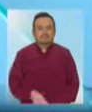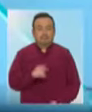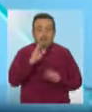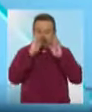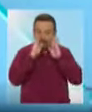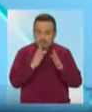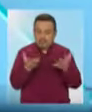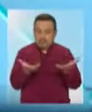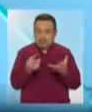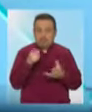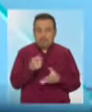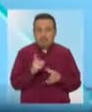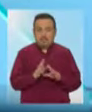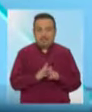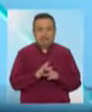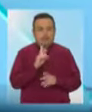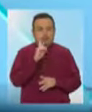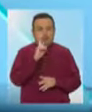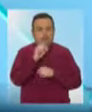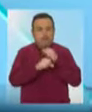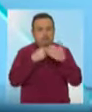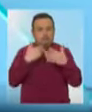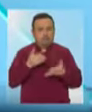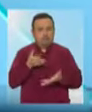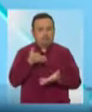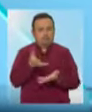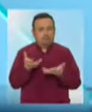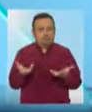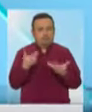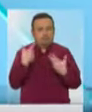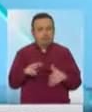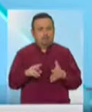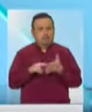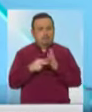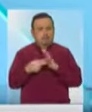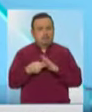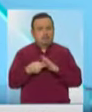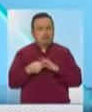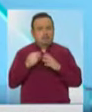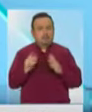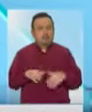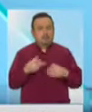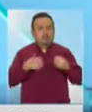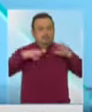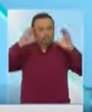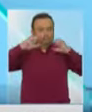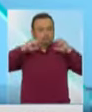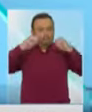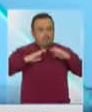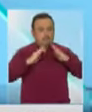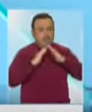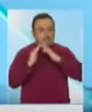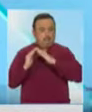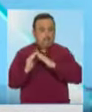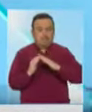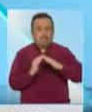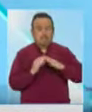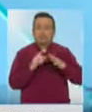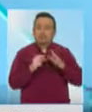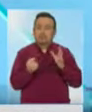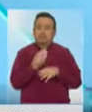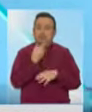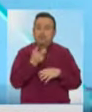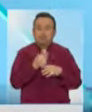Ponga atención a lo siguiente, tienen menos de un año de entrega y ya sufrieron filtraciones tras las intensas lluvias en la zona central. Hablamos de casas